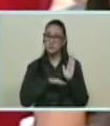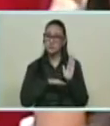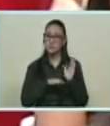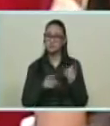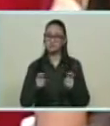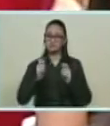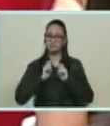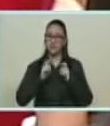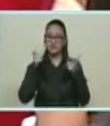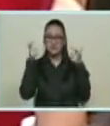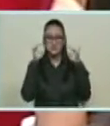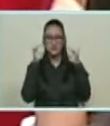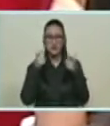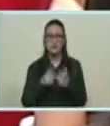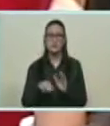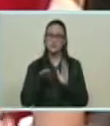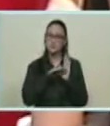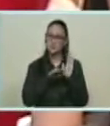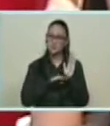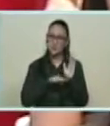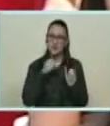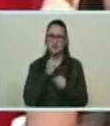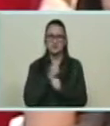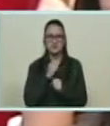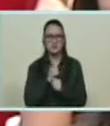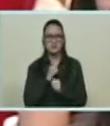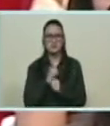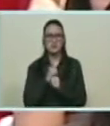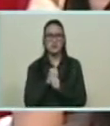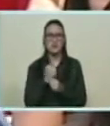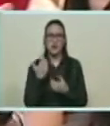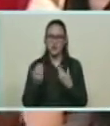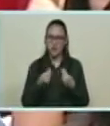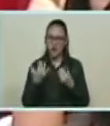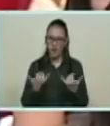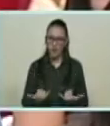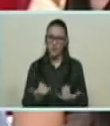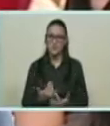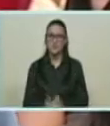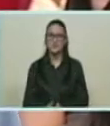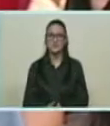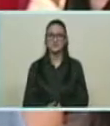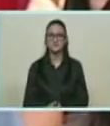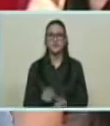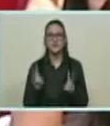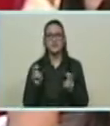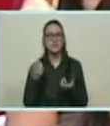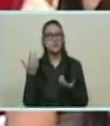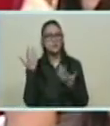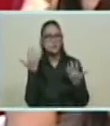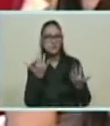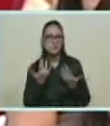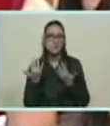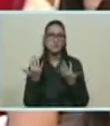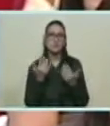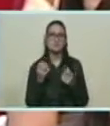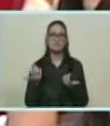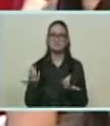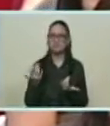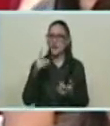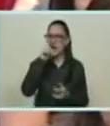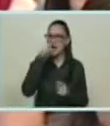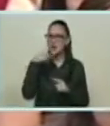legado de nuestro comandante Chávez y parte del trabajo que usted está desarrollando. Y con relación a las expectativas y desafíos del